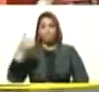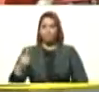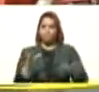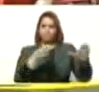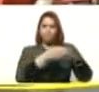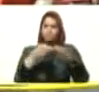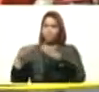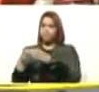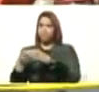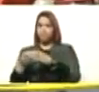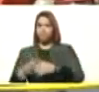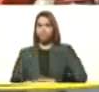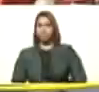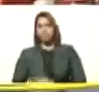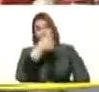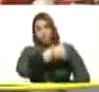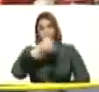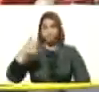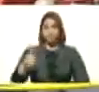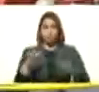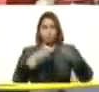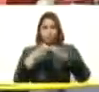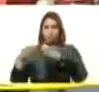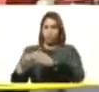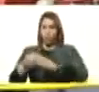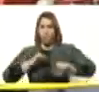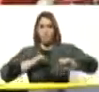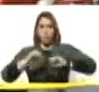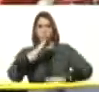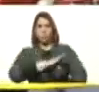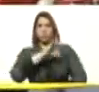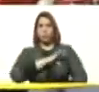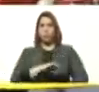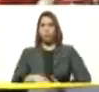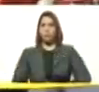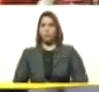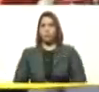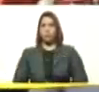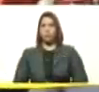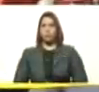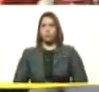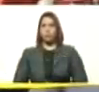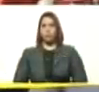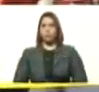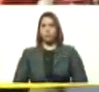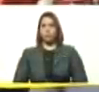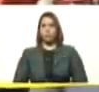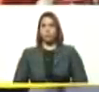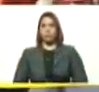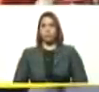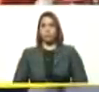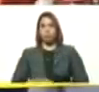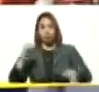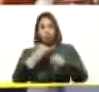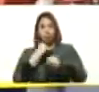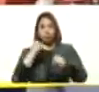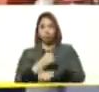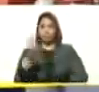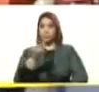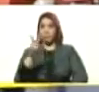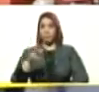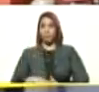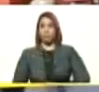colectivo, de cada partido, de cada movimiento social. La clase obrera venezolana